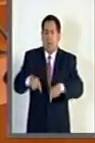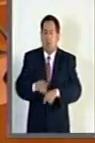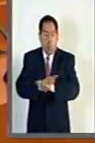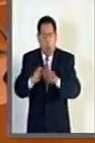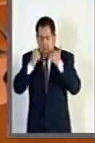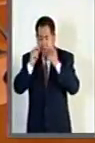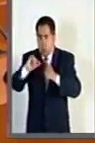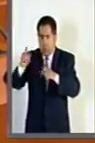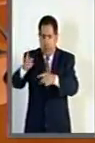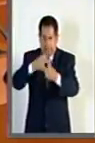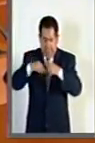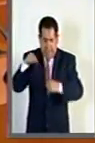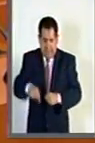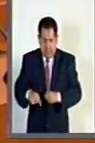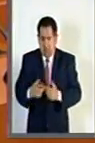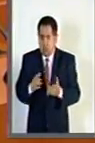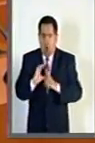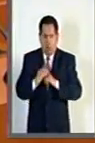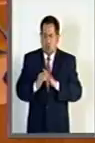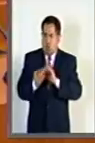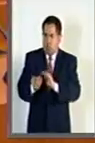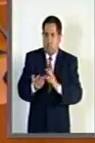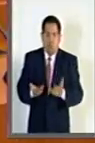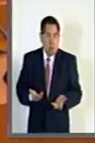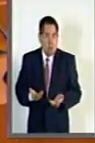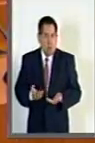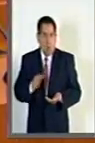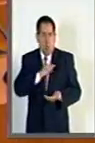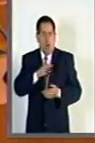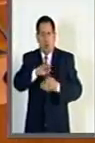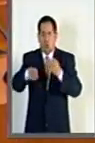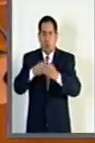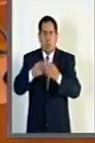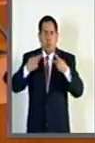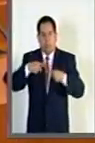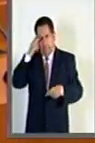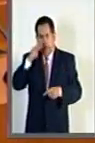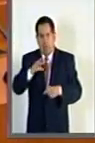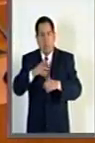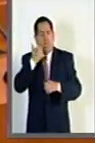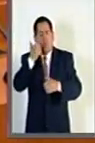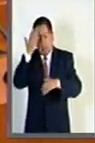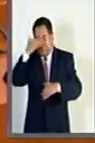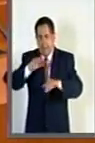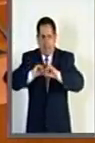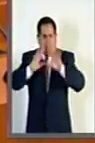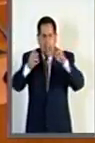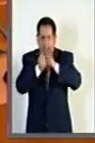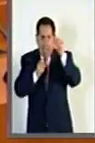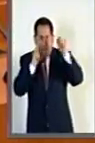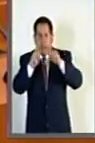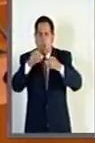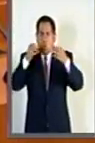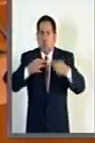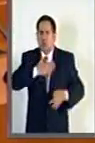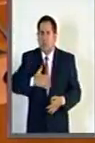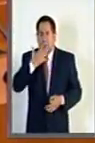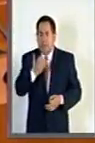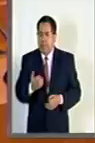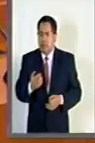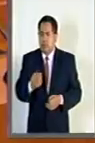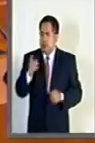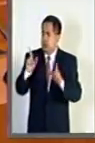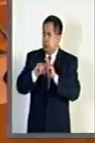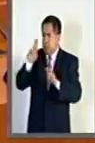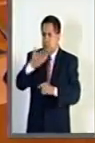plural y tengamos todos los mexicanos la verdad y la justicia de todos los hechos. Es cuanto,